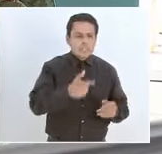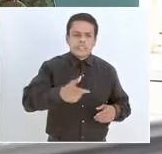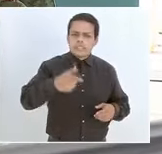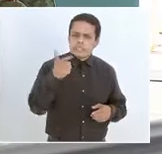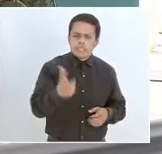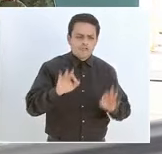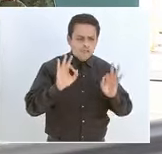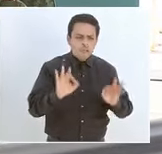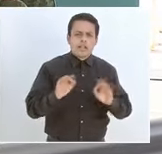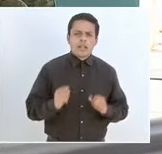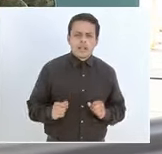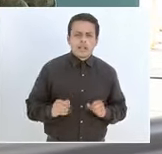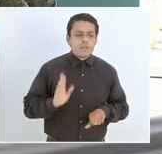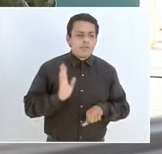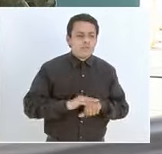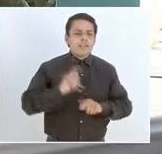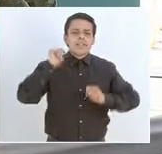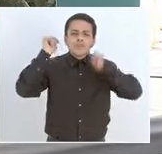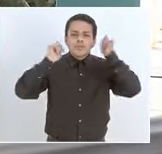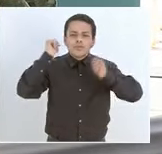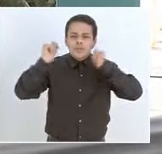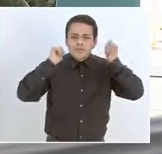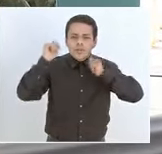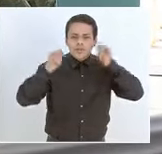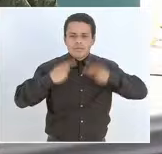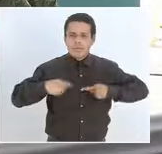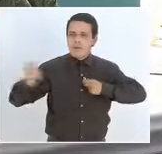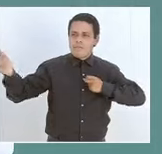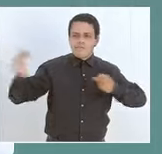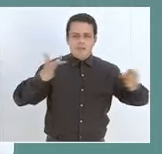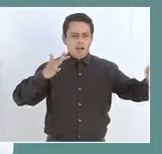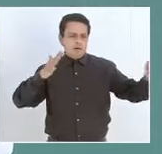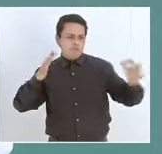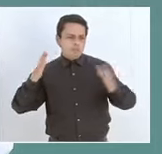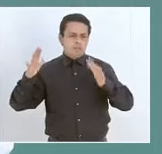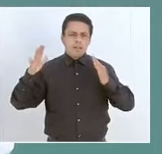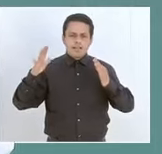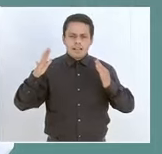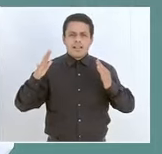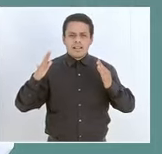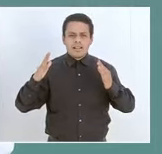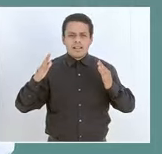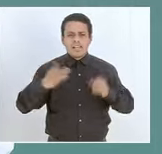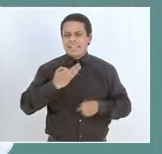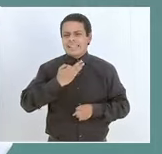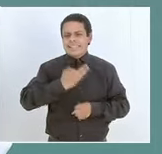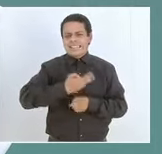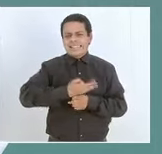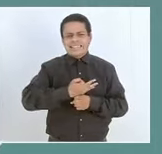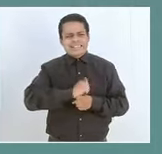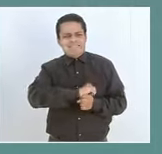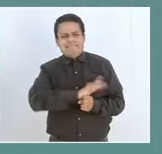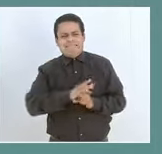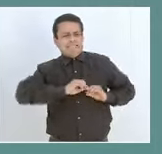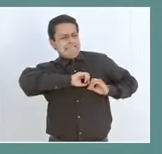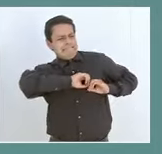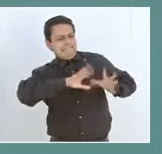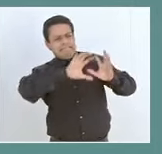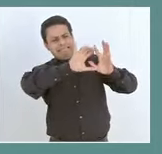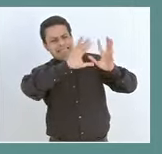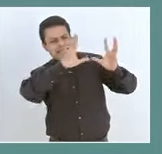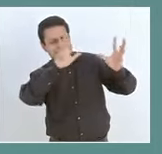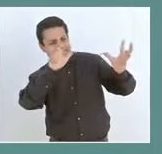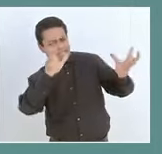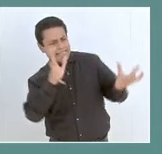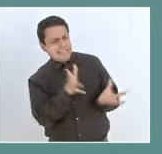Se está impulsando mucho el turismo, aún con la pandemia